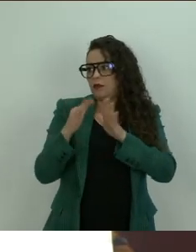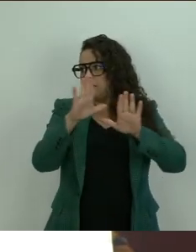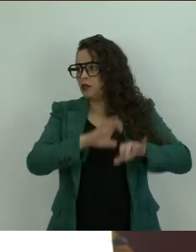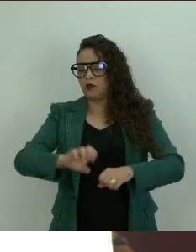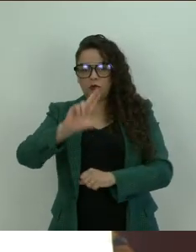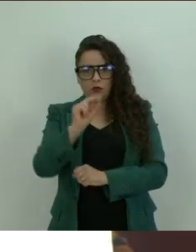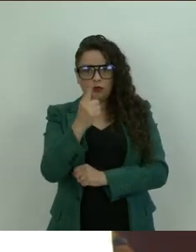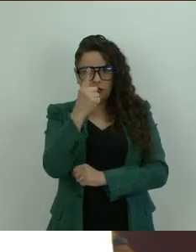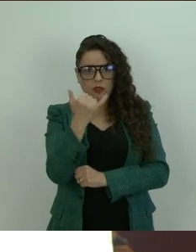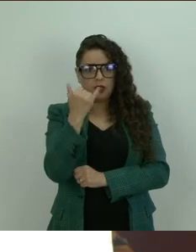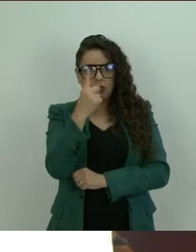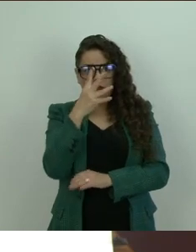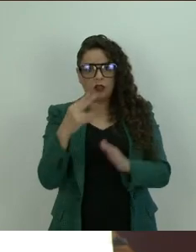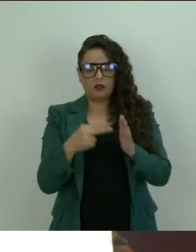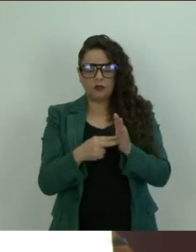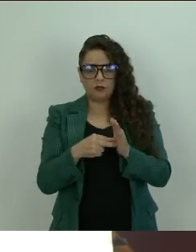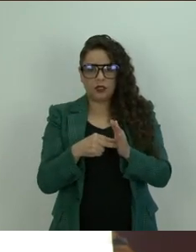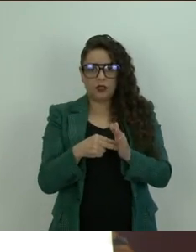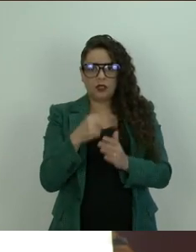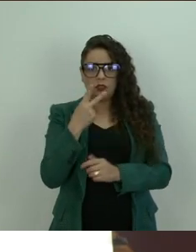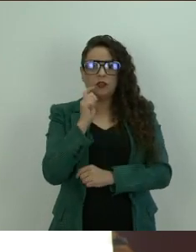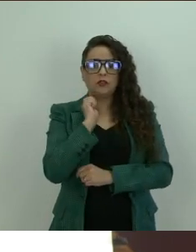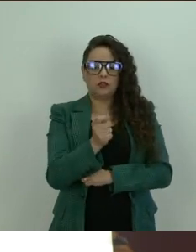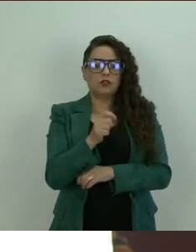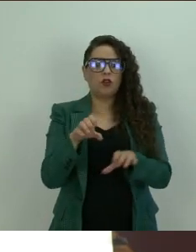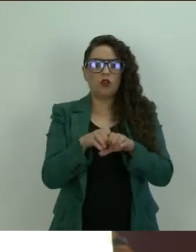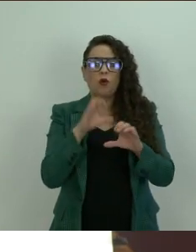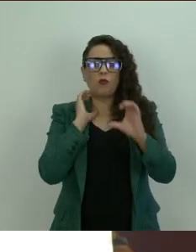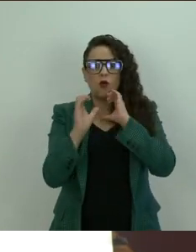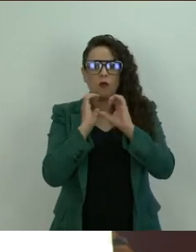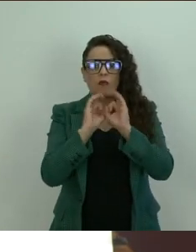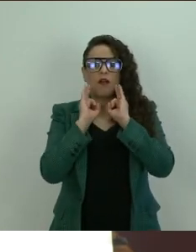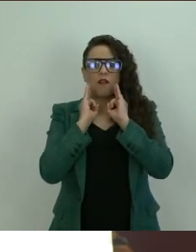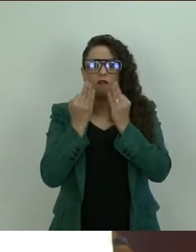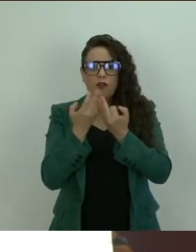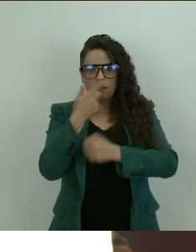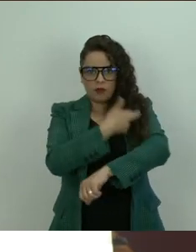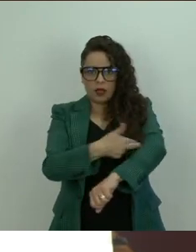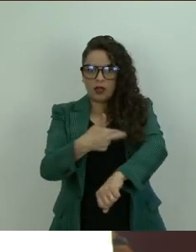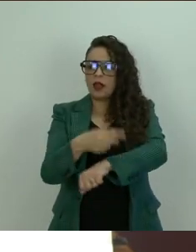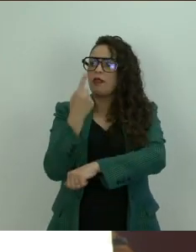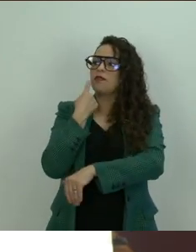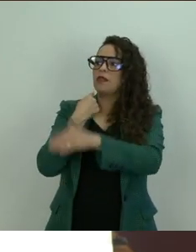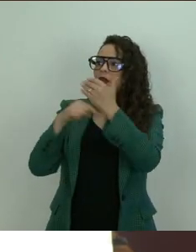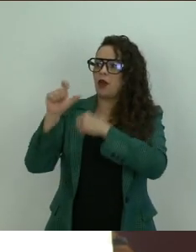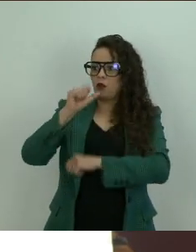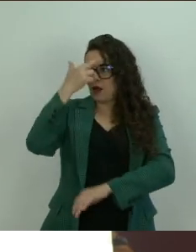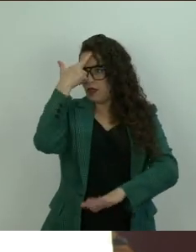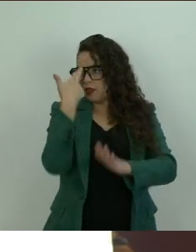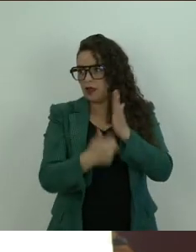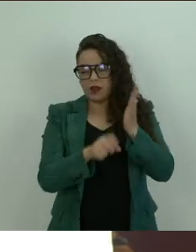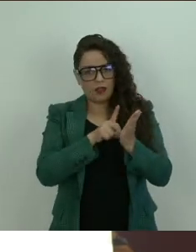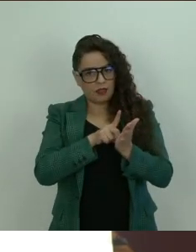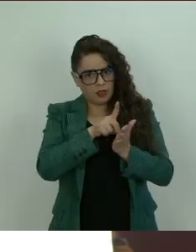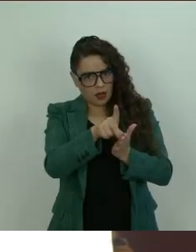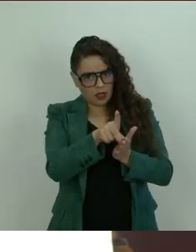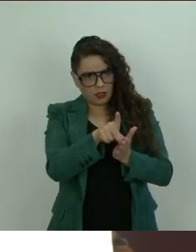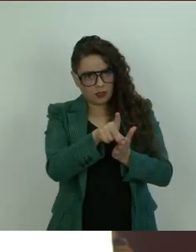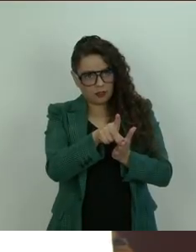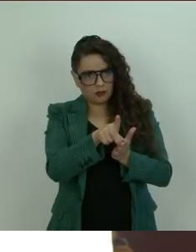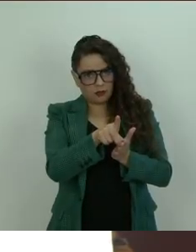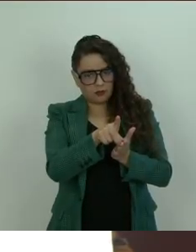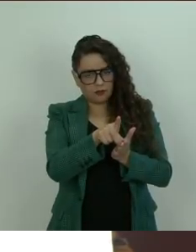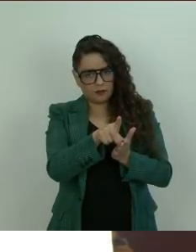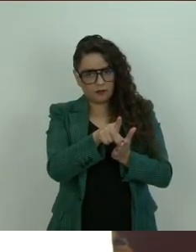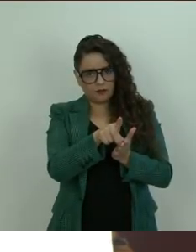protocolo facultativo que introduce el procedimiento de comunicaciones o quejas individuales o colectivas de violación de los derechos enunciados en la